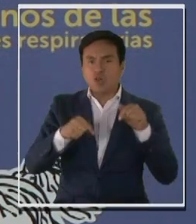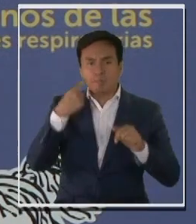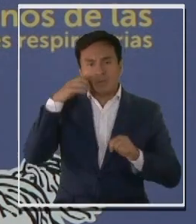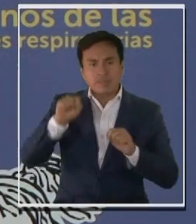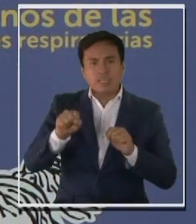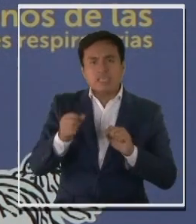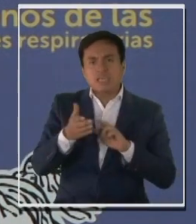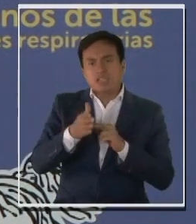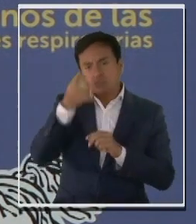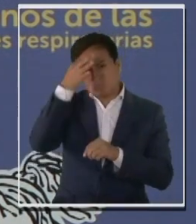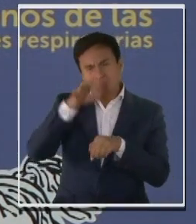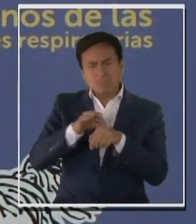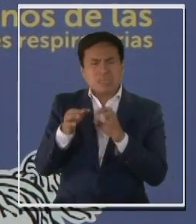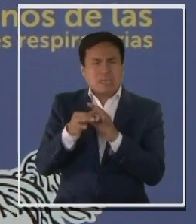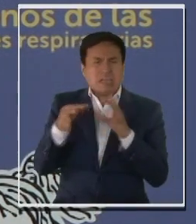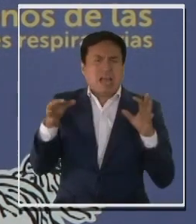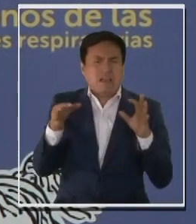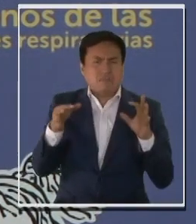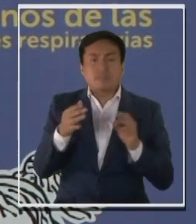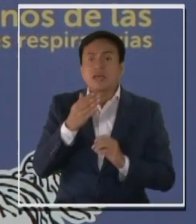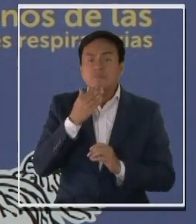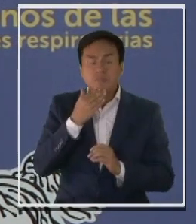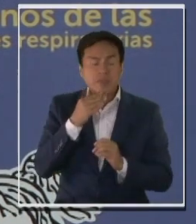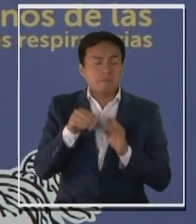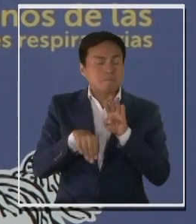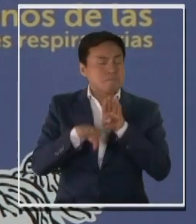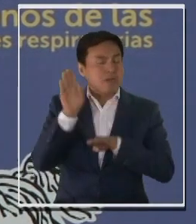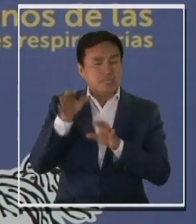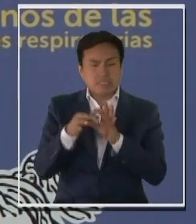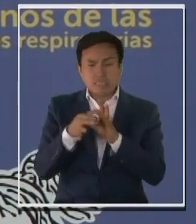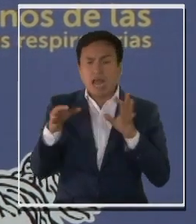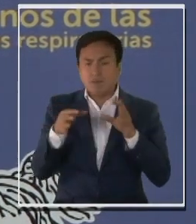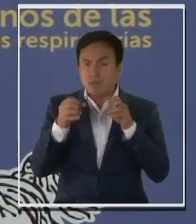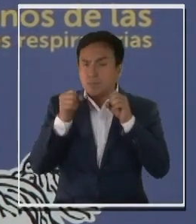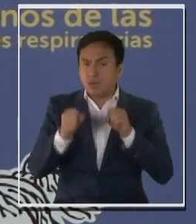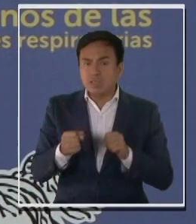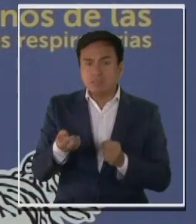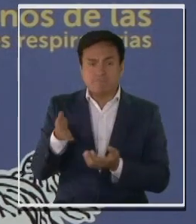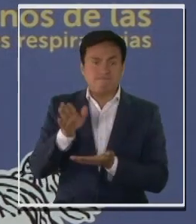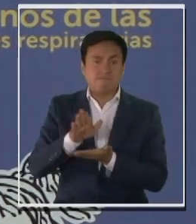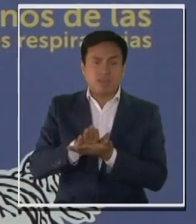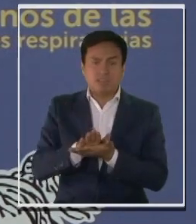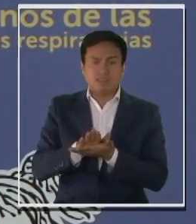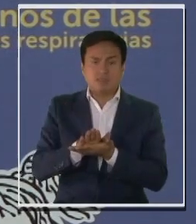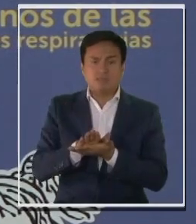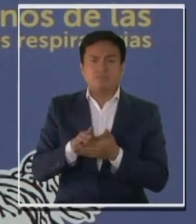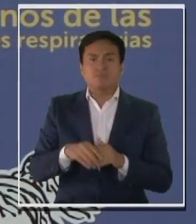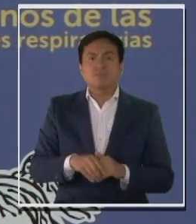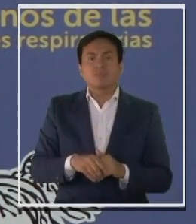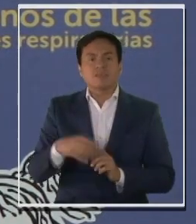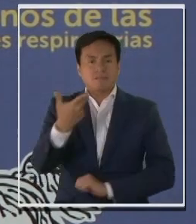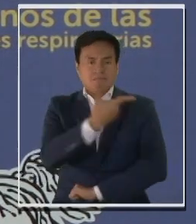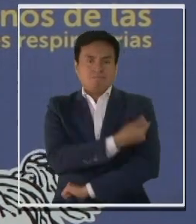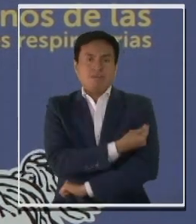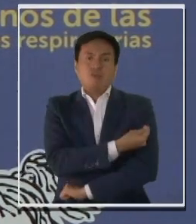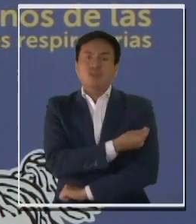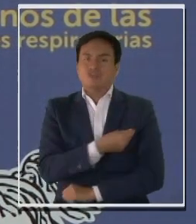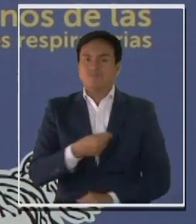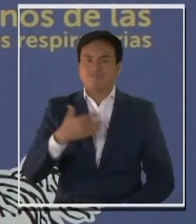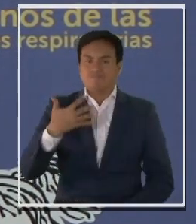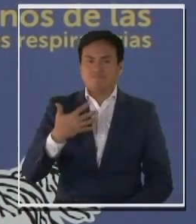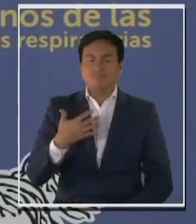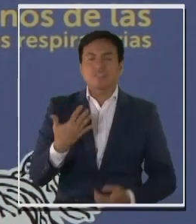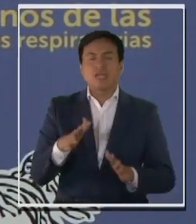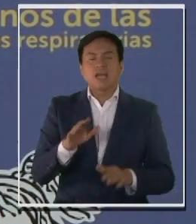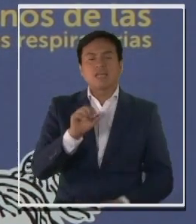prevenir los casos graves e incluso los casos más graves que pueden ser fallecidos que es la vacunación Hemos